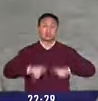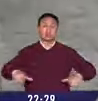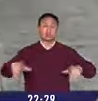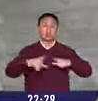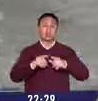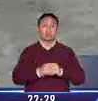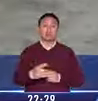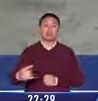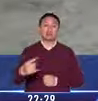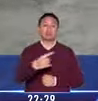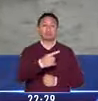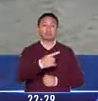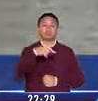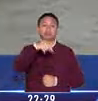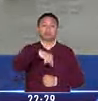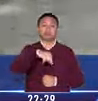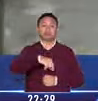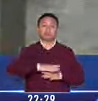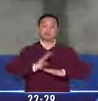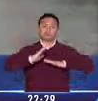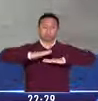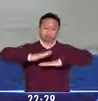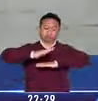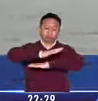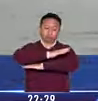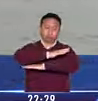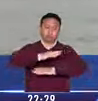los cuales se registraron inundaciones.